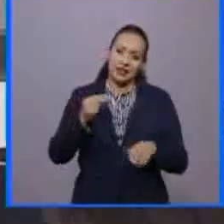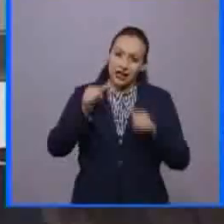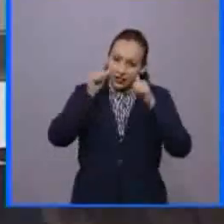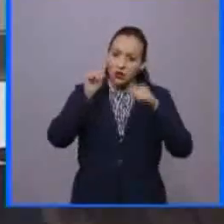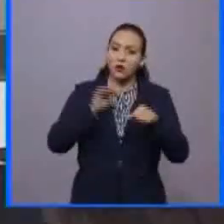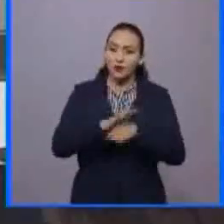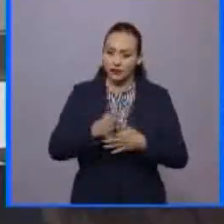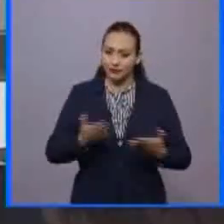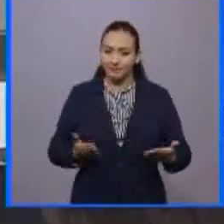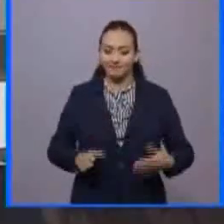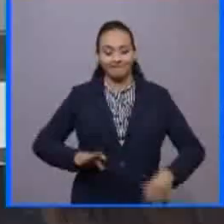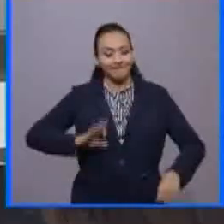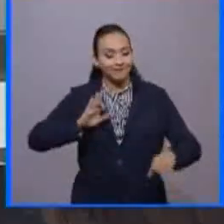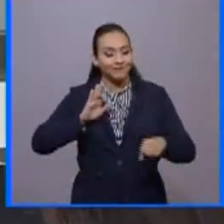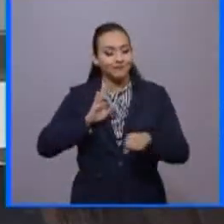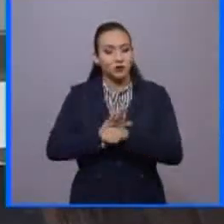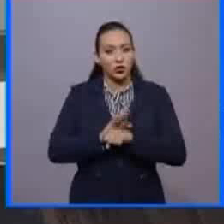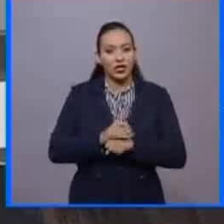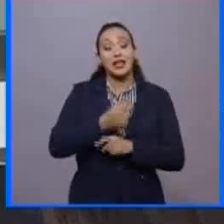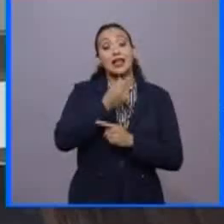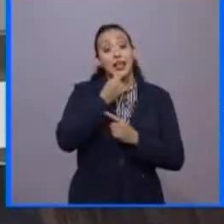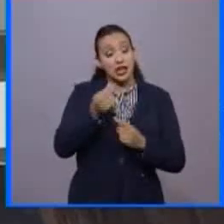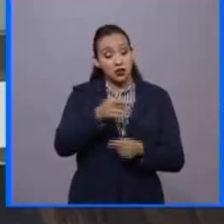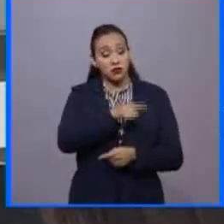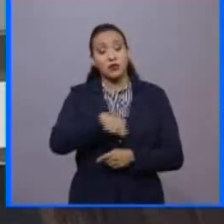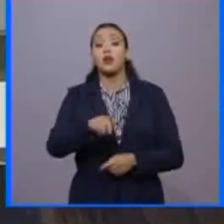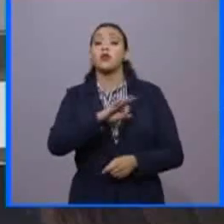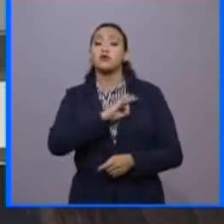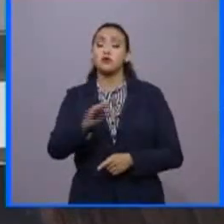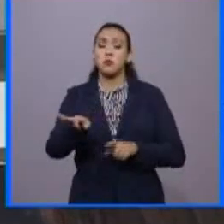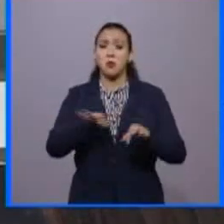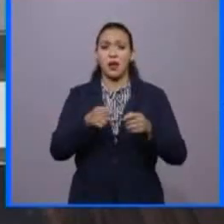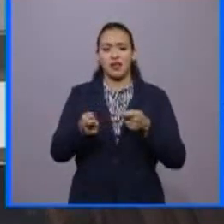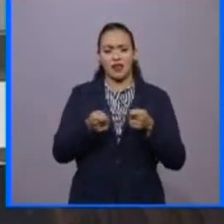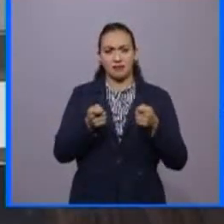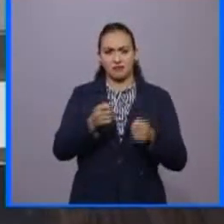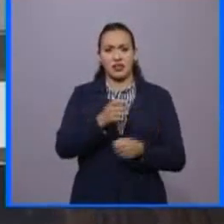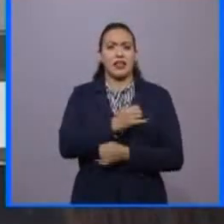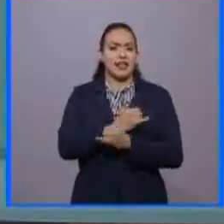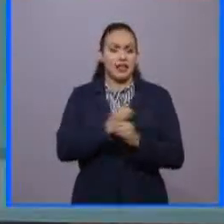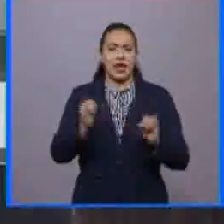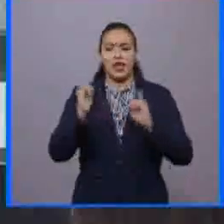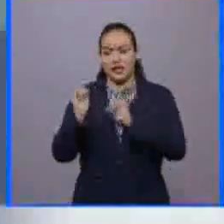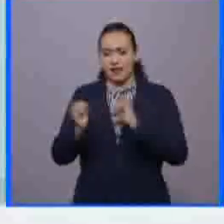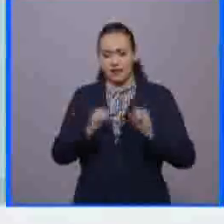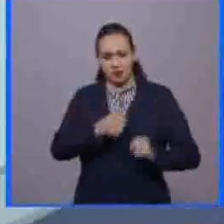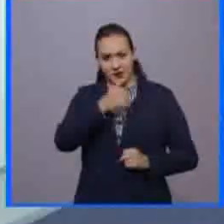es el impulso de la protección de la autonomía de las infancias, entre otros temas. Escuchemos nuevamente.